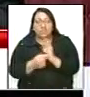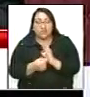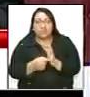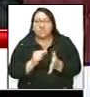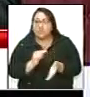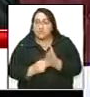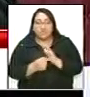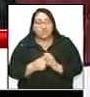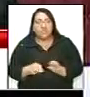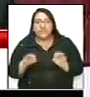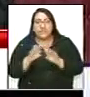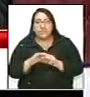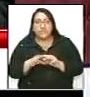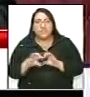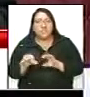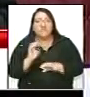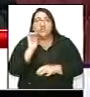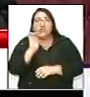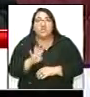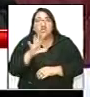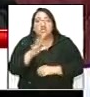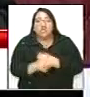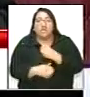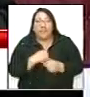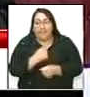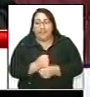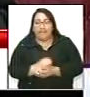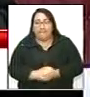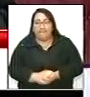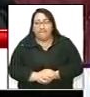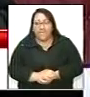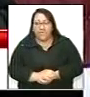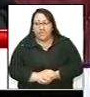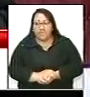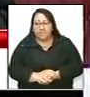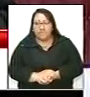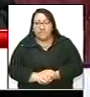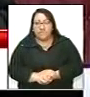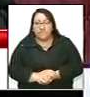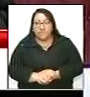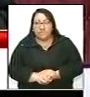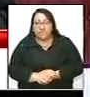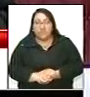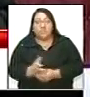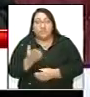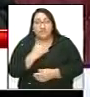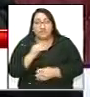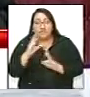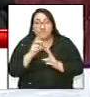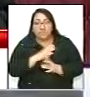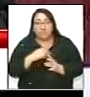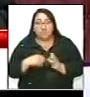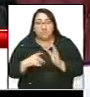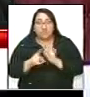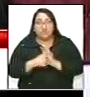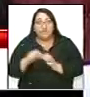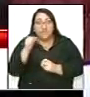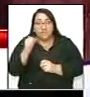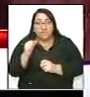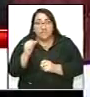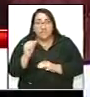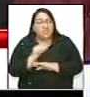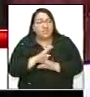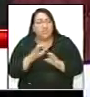El punto es, hace 4 o 5 años hubieran podido, en un Estado constitucional de derecho,